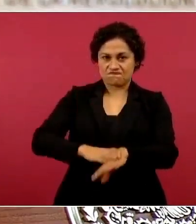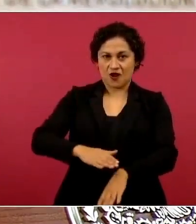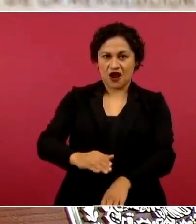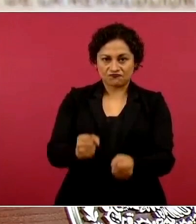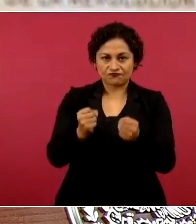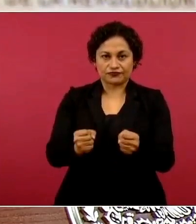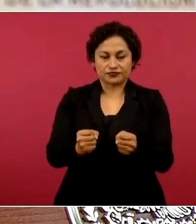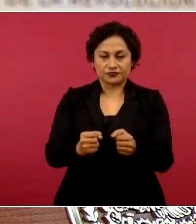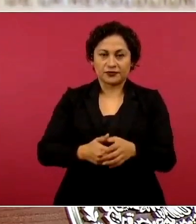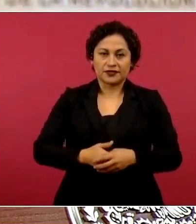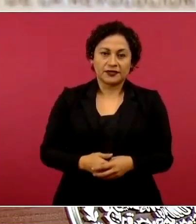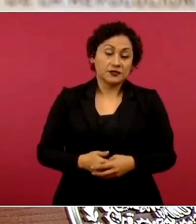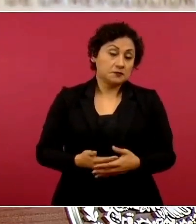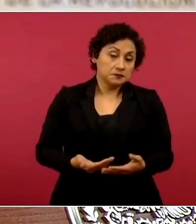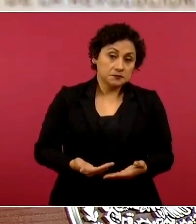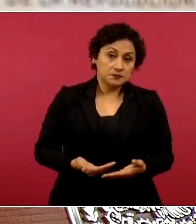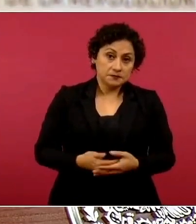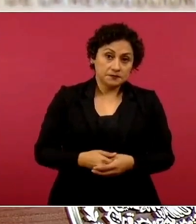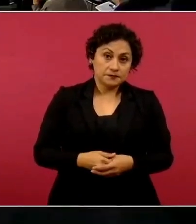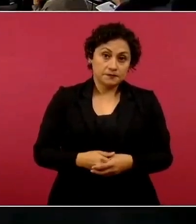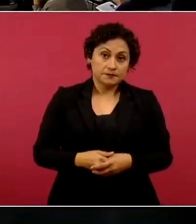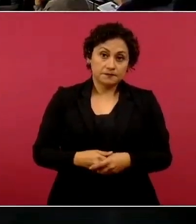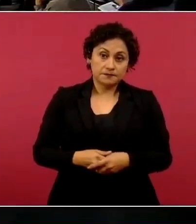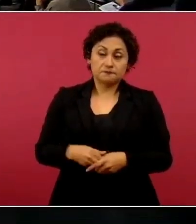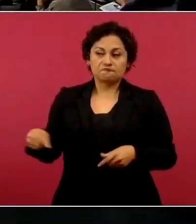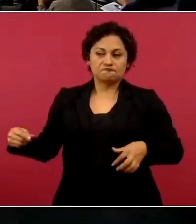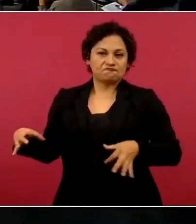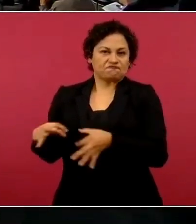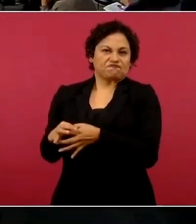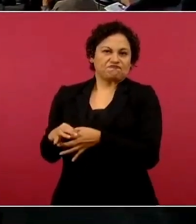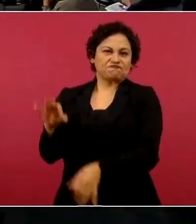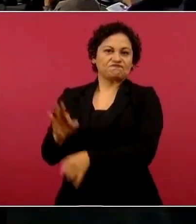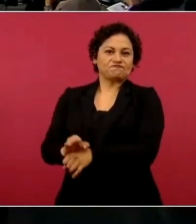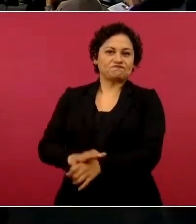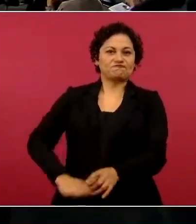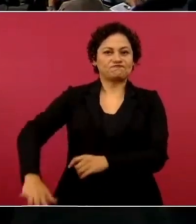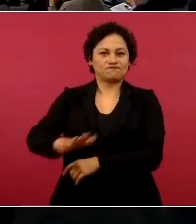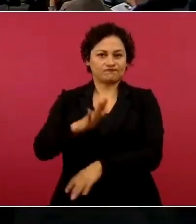firmes, más a favor del pueblo.